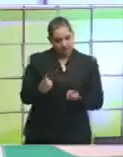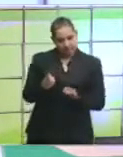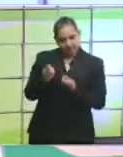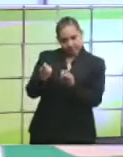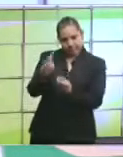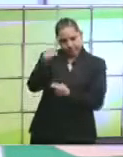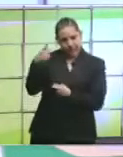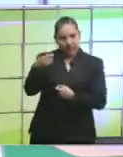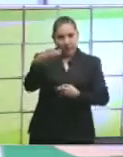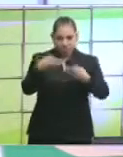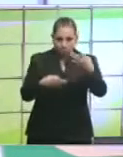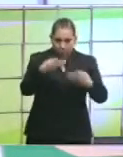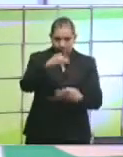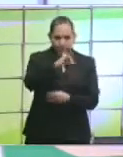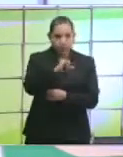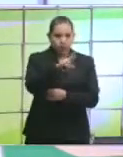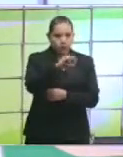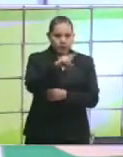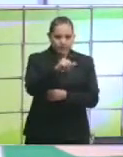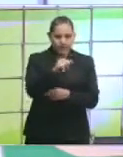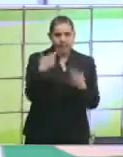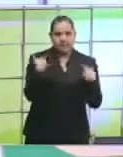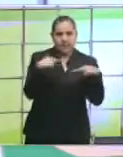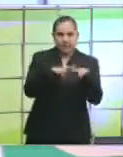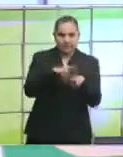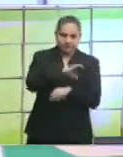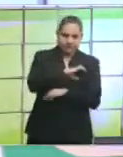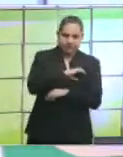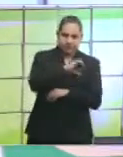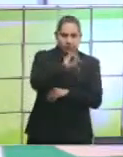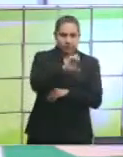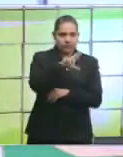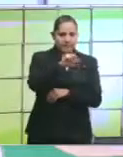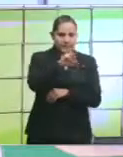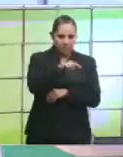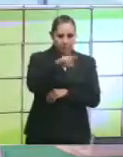jurista y muy querido profesor josé ramón cossío muchas